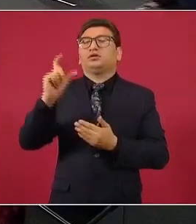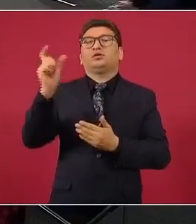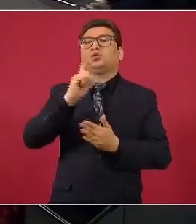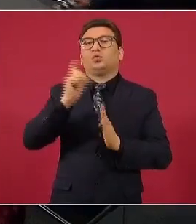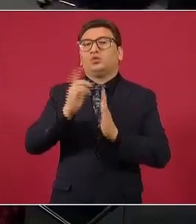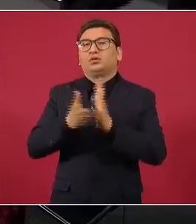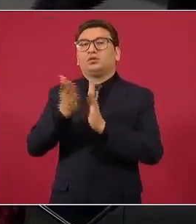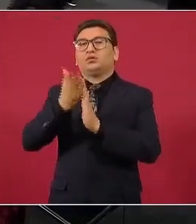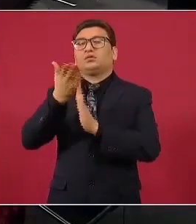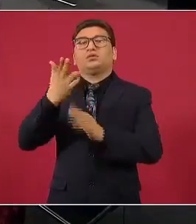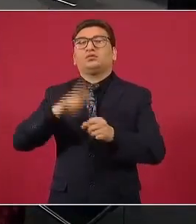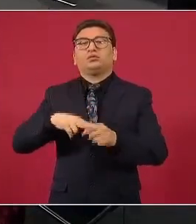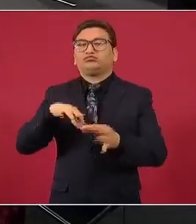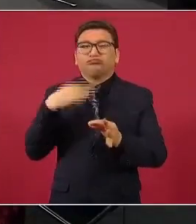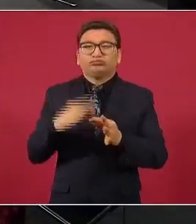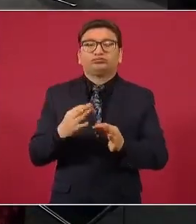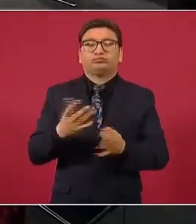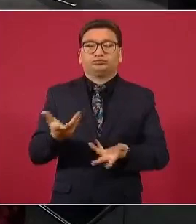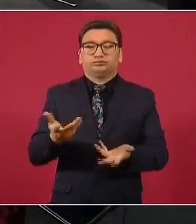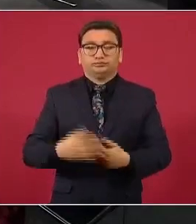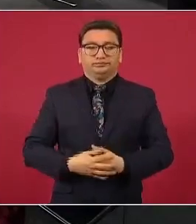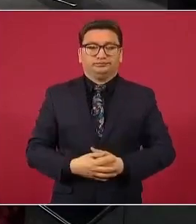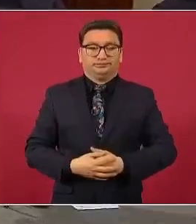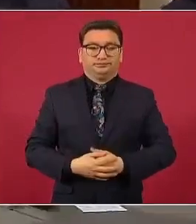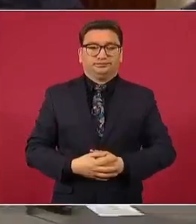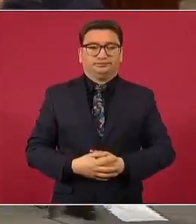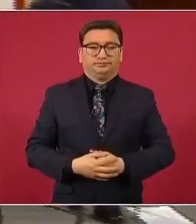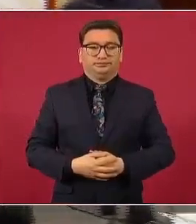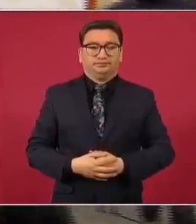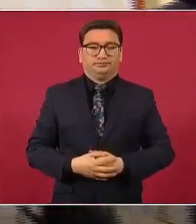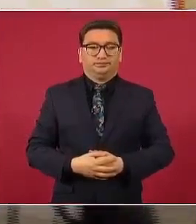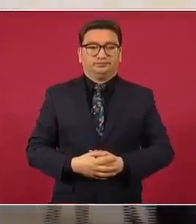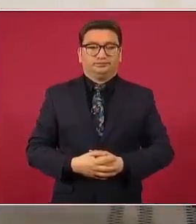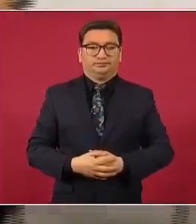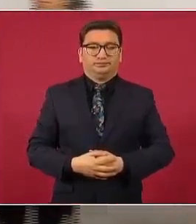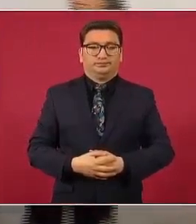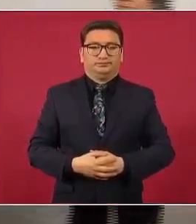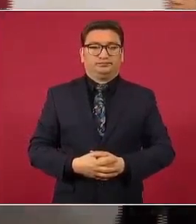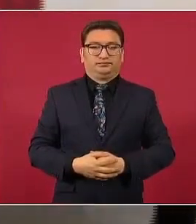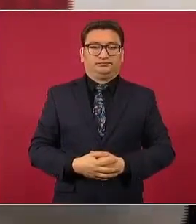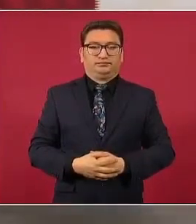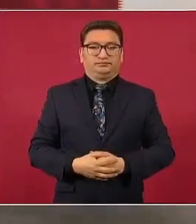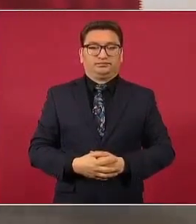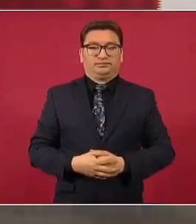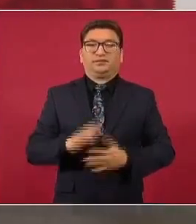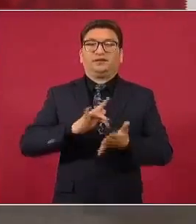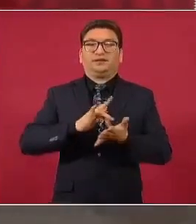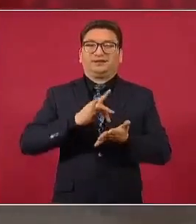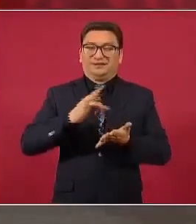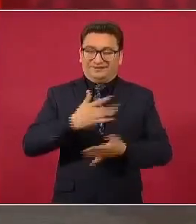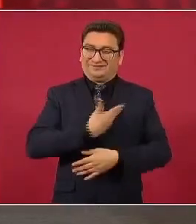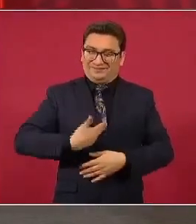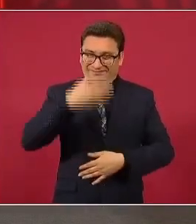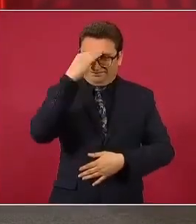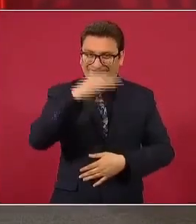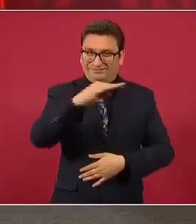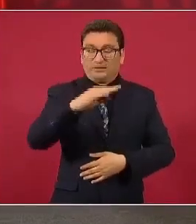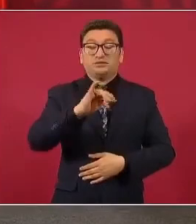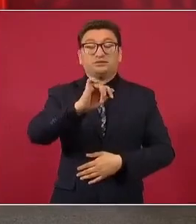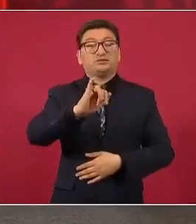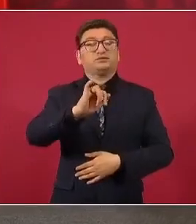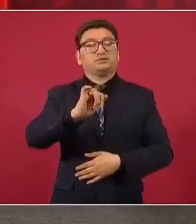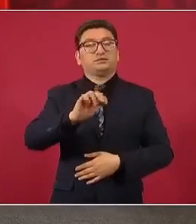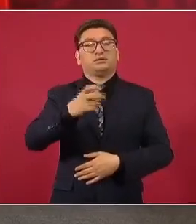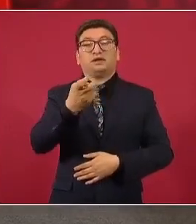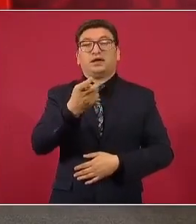terminamos el hospital. Muchas gracias, señor presidente. Sí, efectivamente,